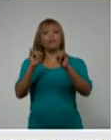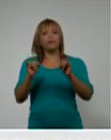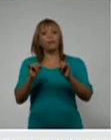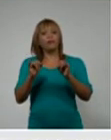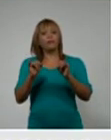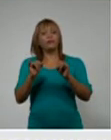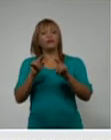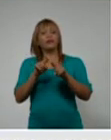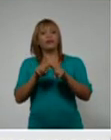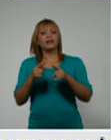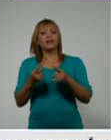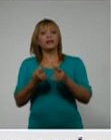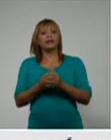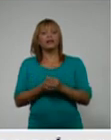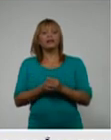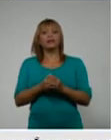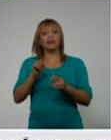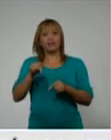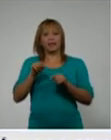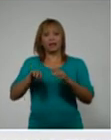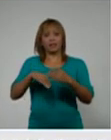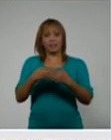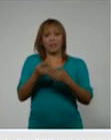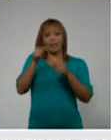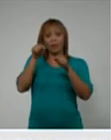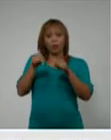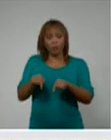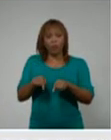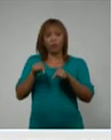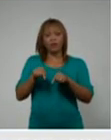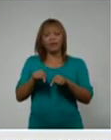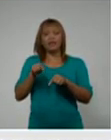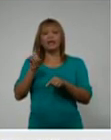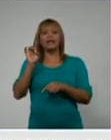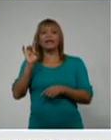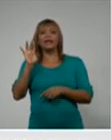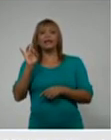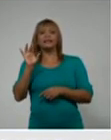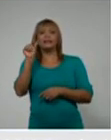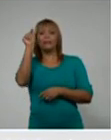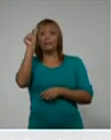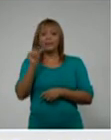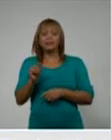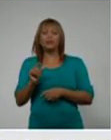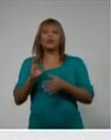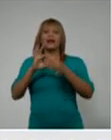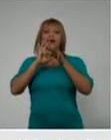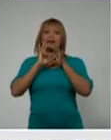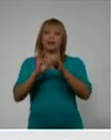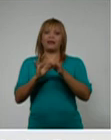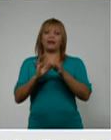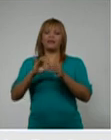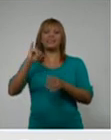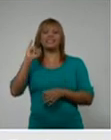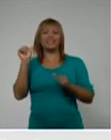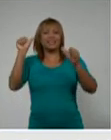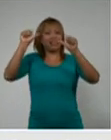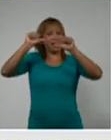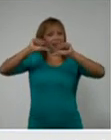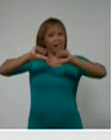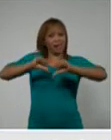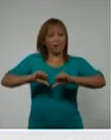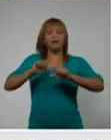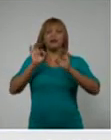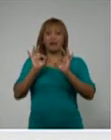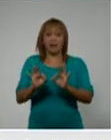que en el día de hoy tenemos 15 pacientes graves y 6 pacientes críticos, en los